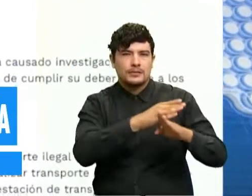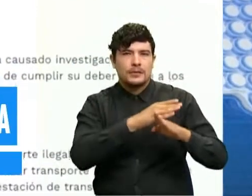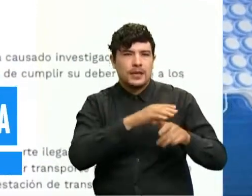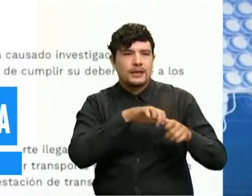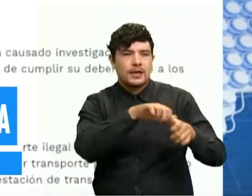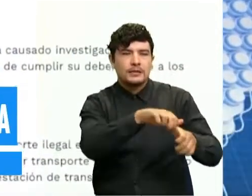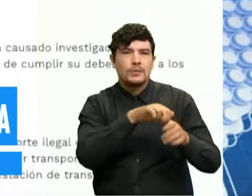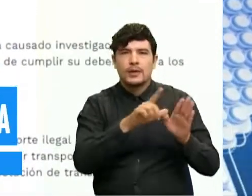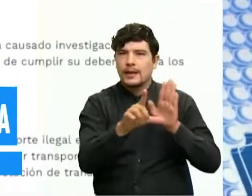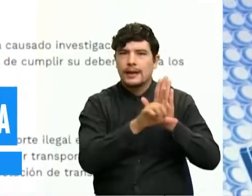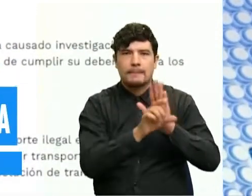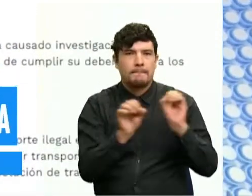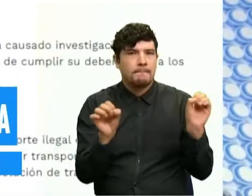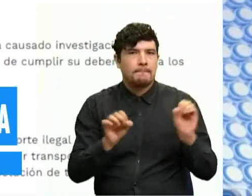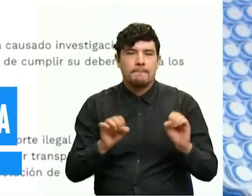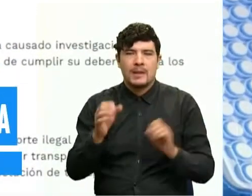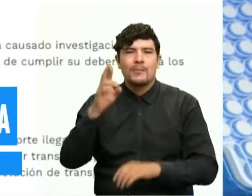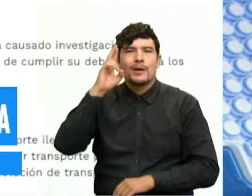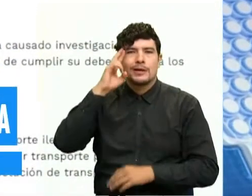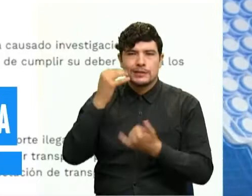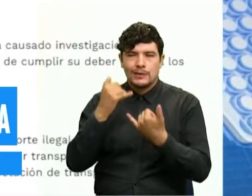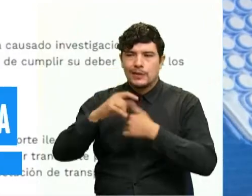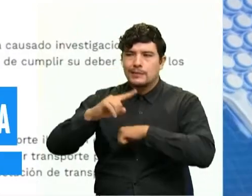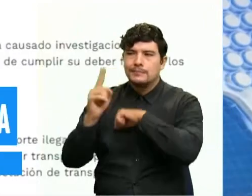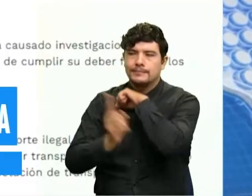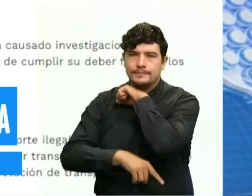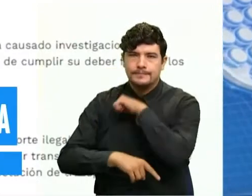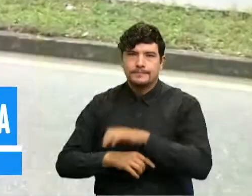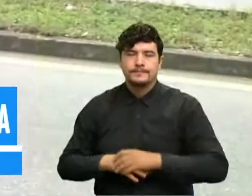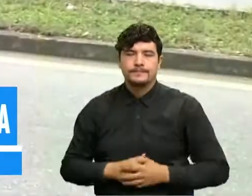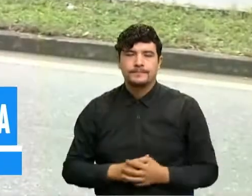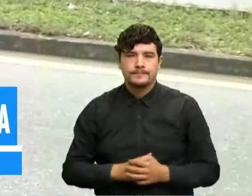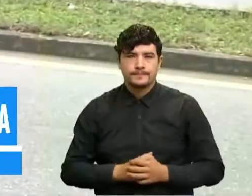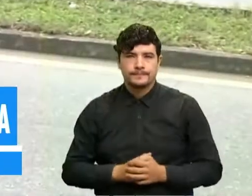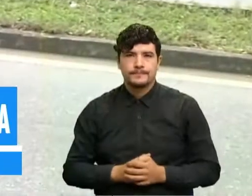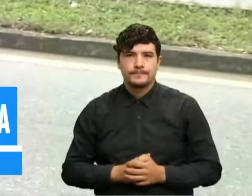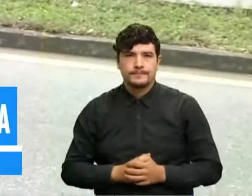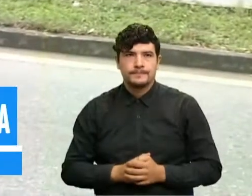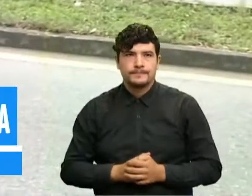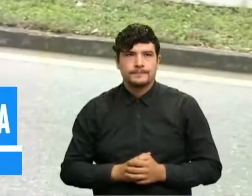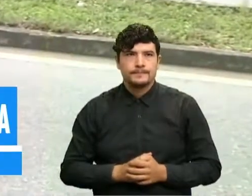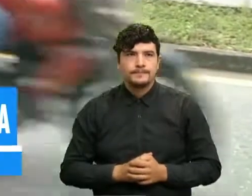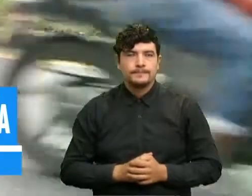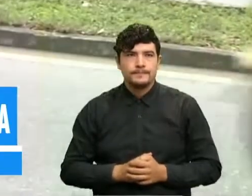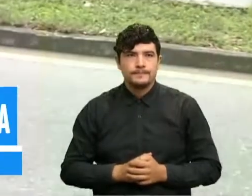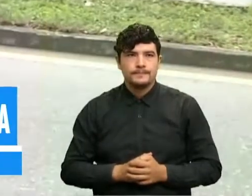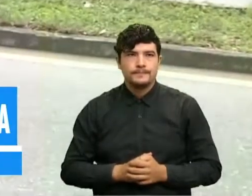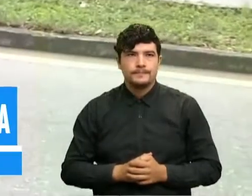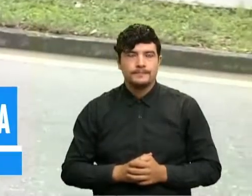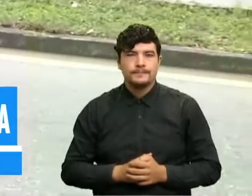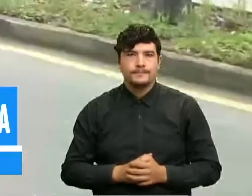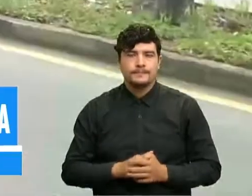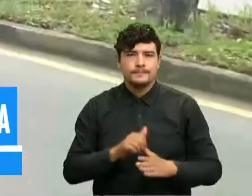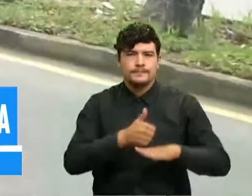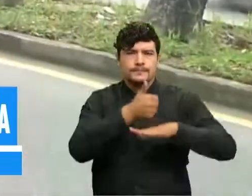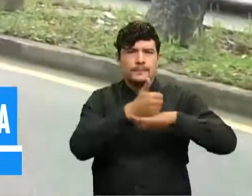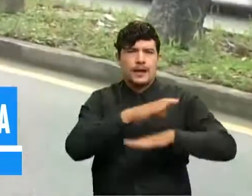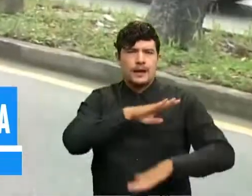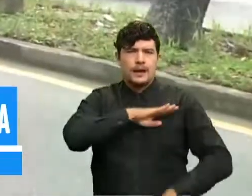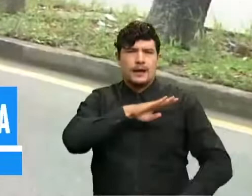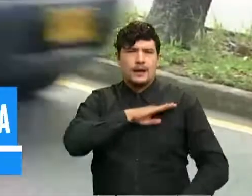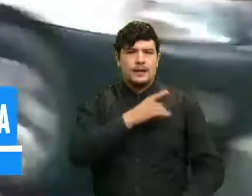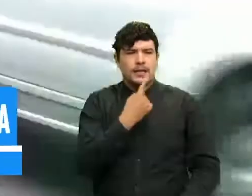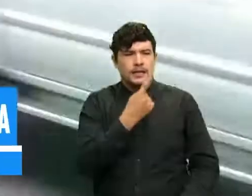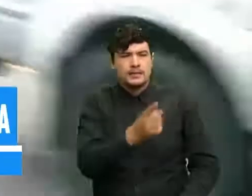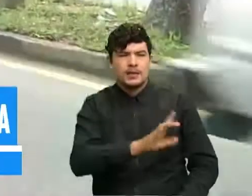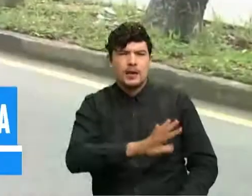ya ha causado investigaciones y condenas en varios municipios y es que no puede ocurrir que los mandatarios prometan no hacer